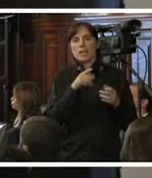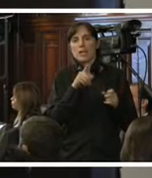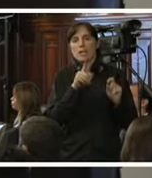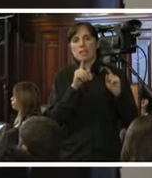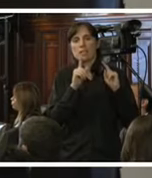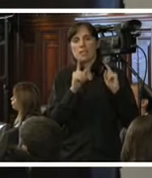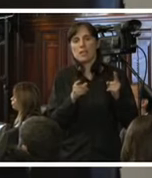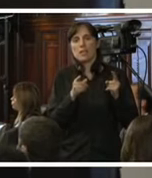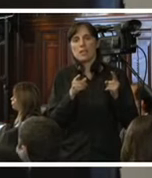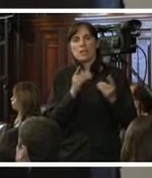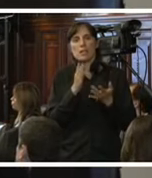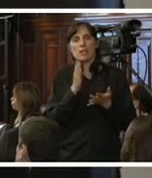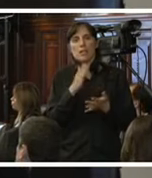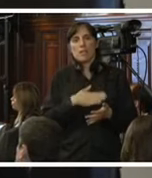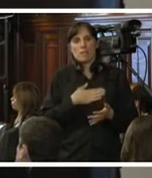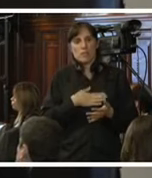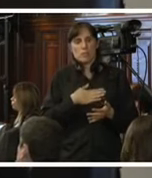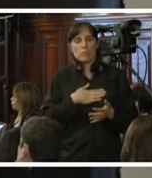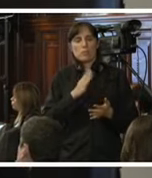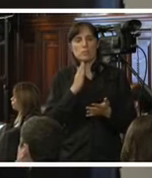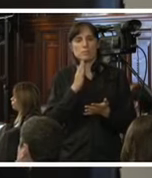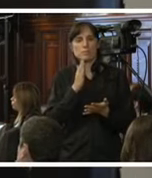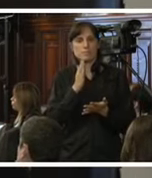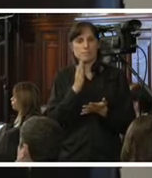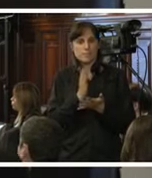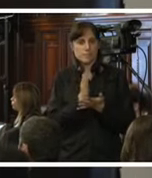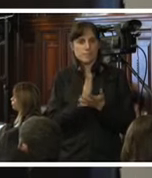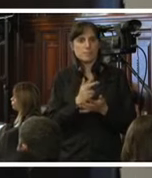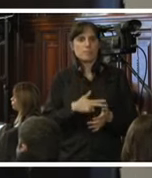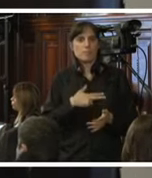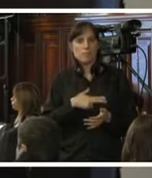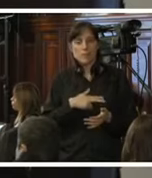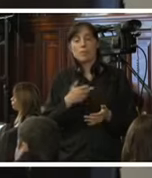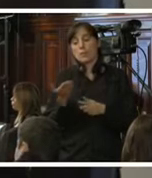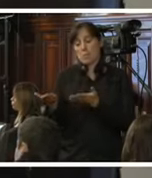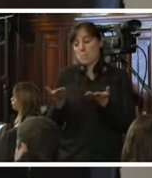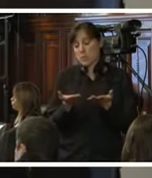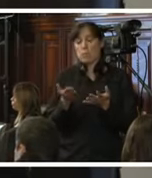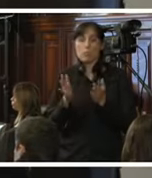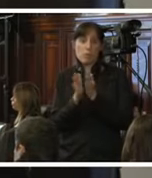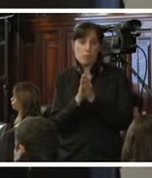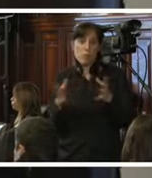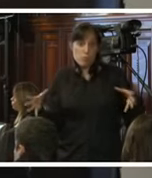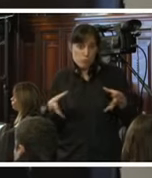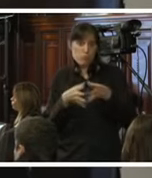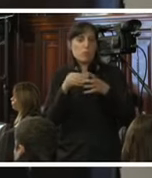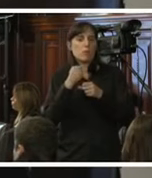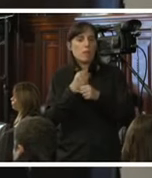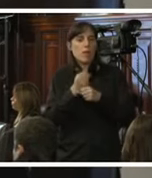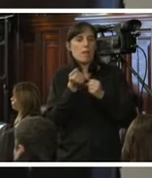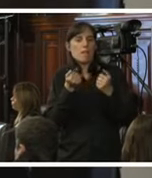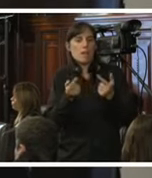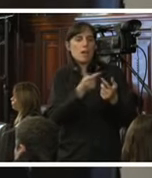Defensores y Defensores de Derechos Humanos y de Independencia Judicial a la disposición para trabajar en cómo fortalecer